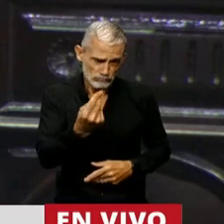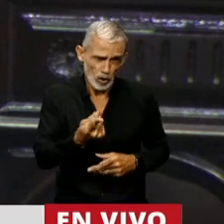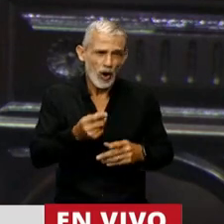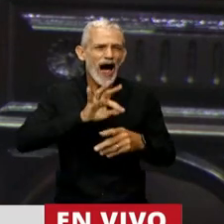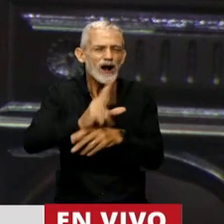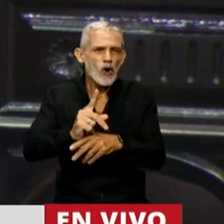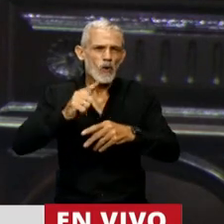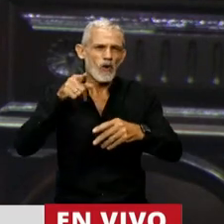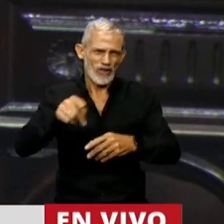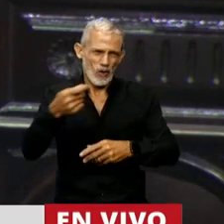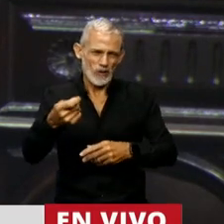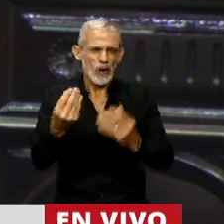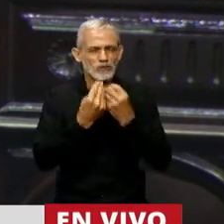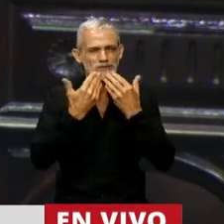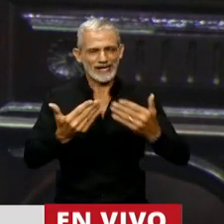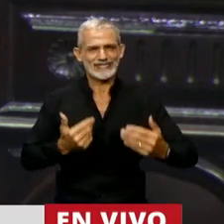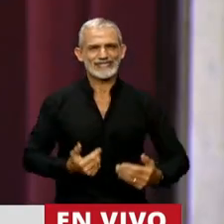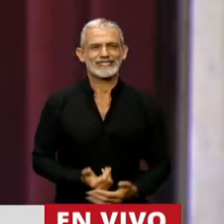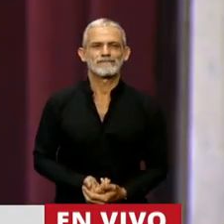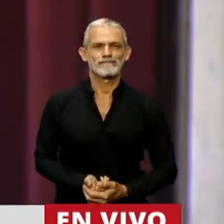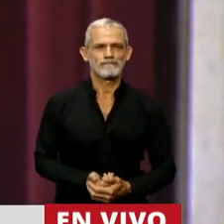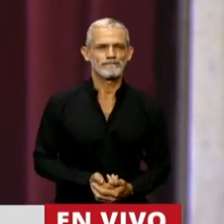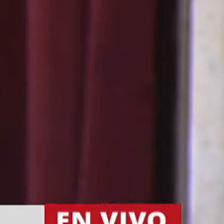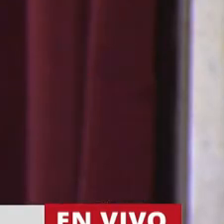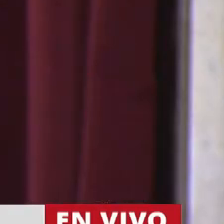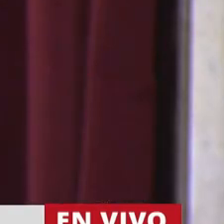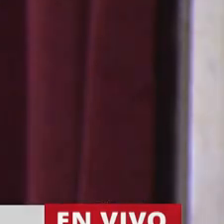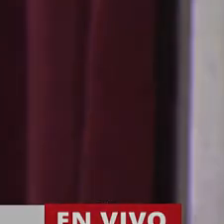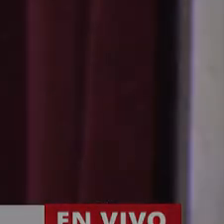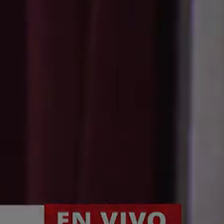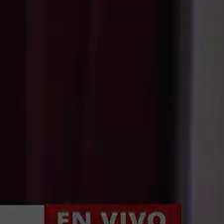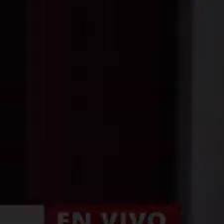al robo de los jubilados. Muchas gracias. Muchas gracias, diputada Cáceres.